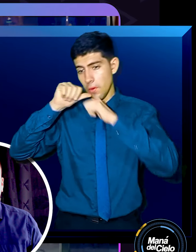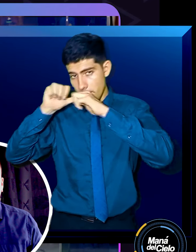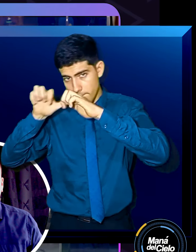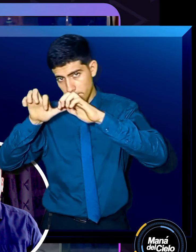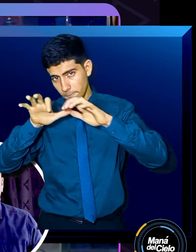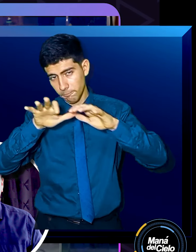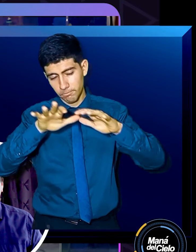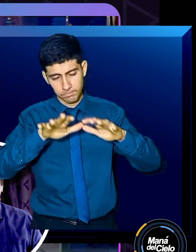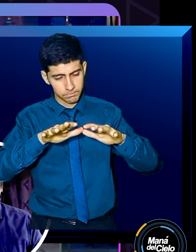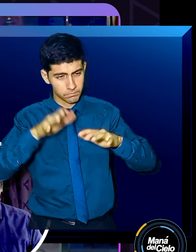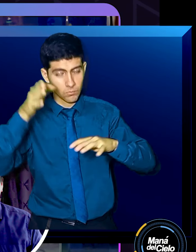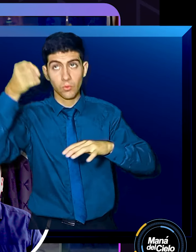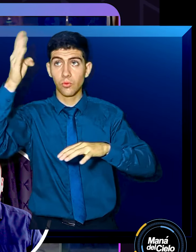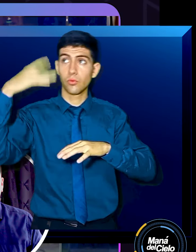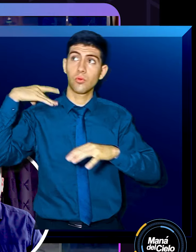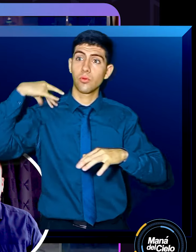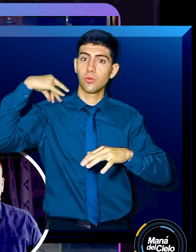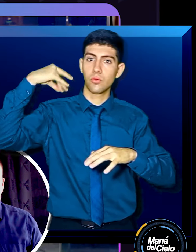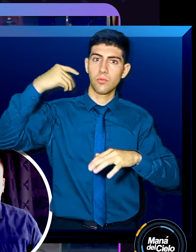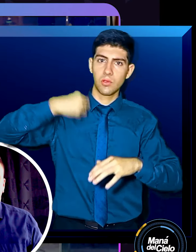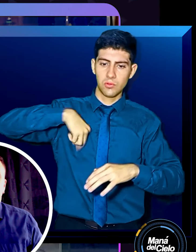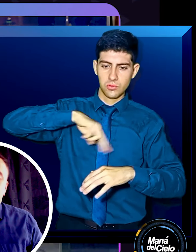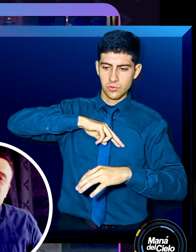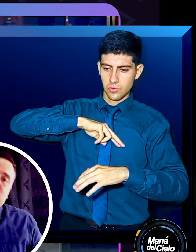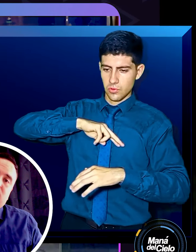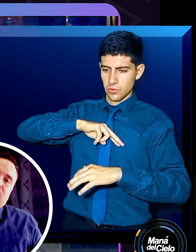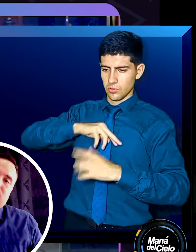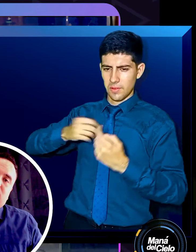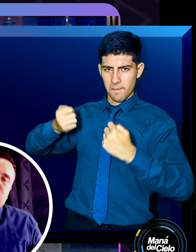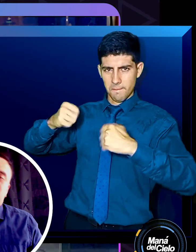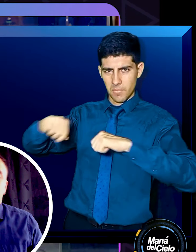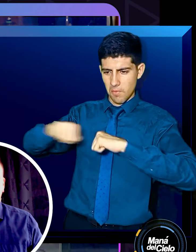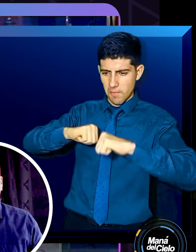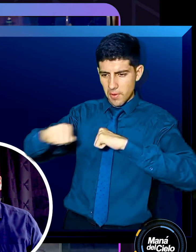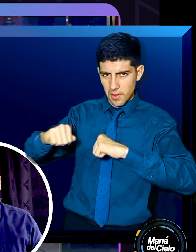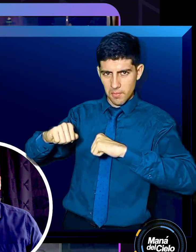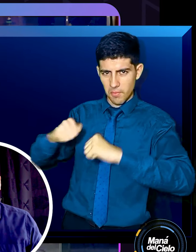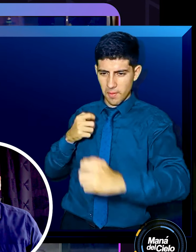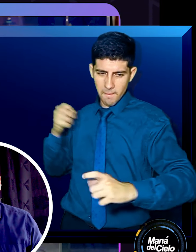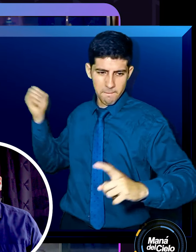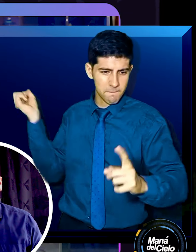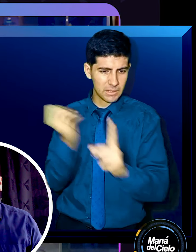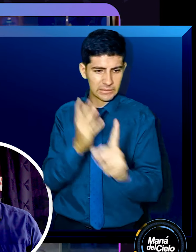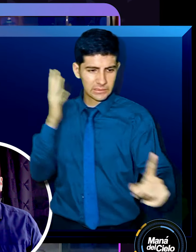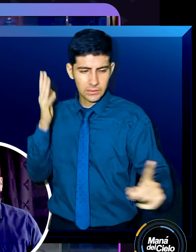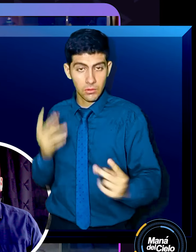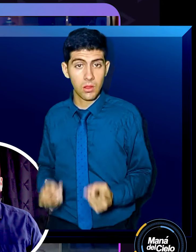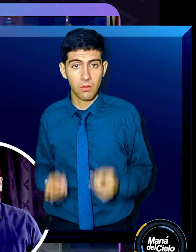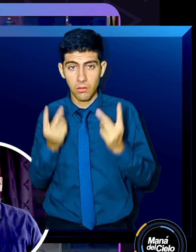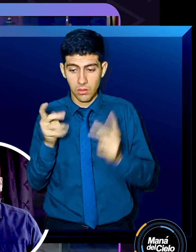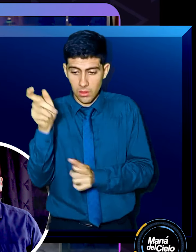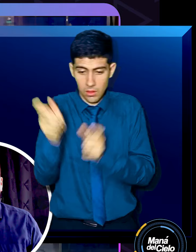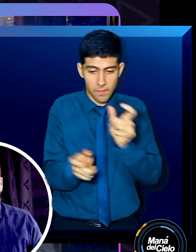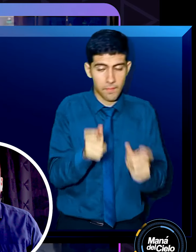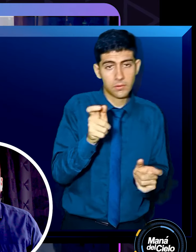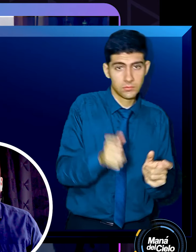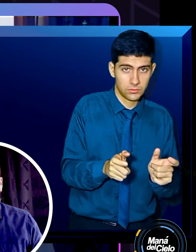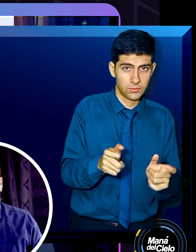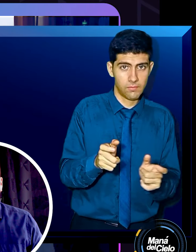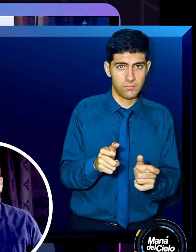Tú te metes ahí. Y la fuerza de este río es tal que no es que tú te quites las cosas, es que el río te las